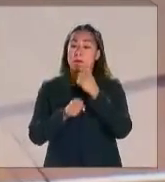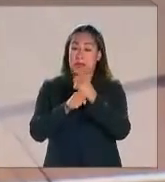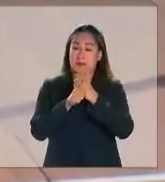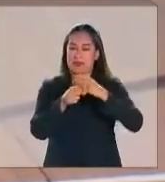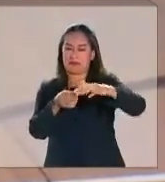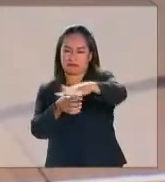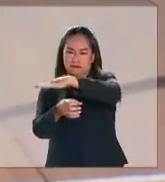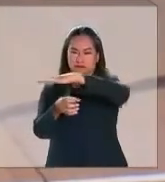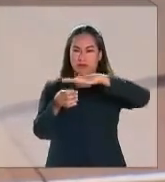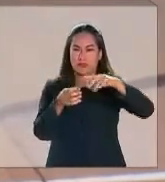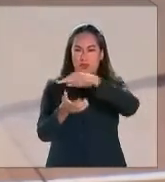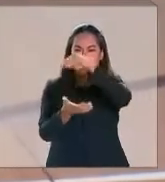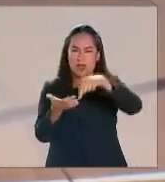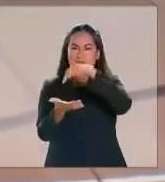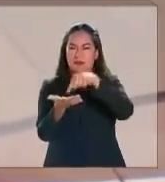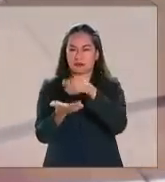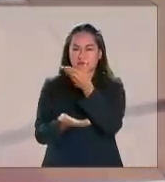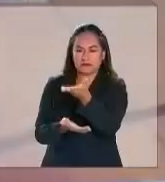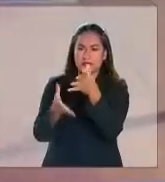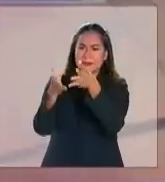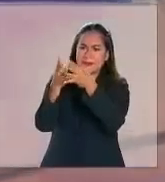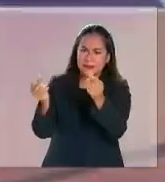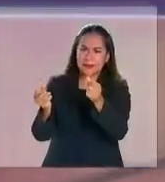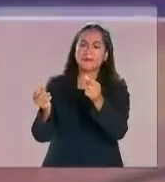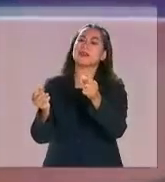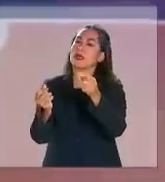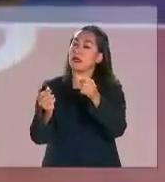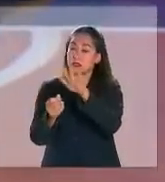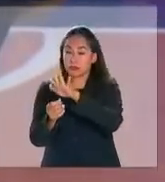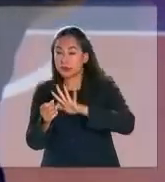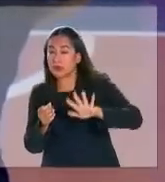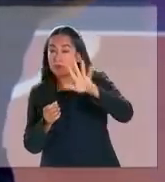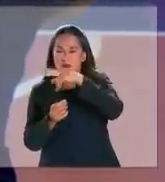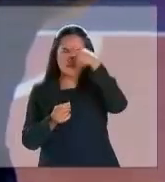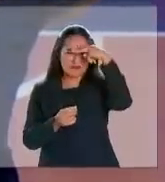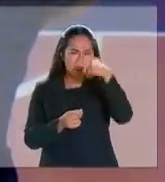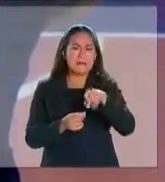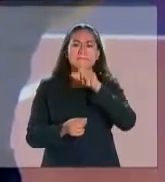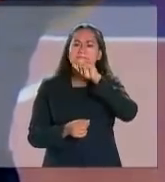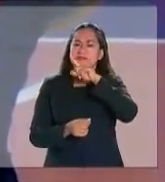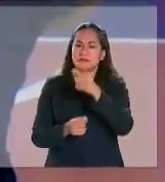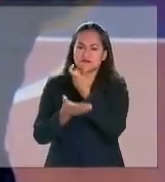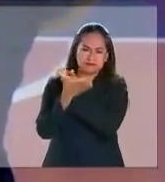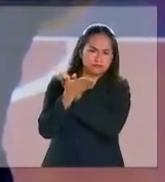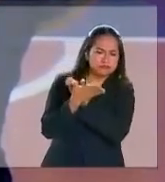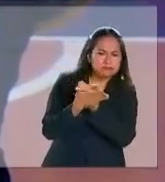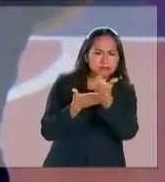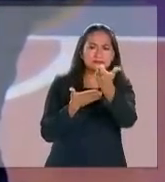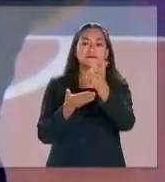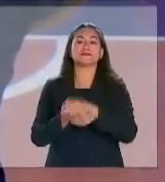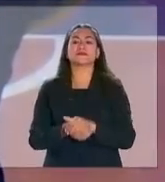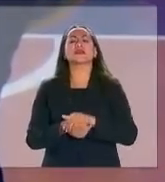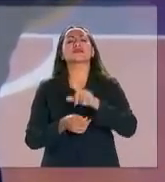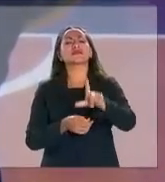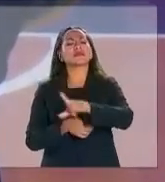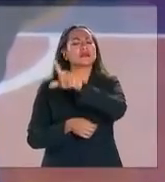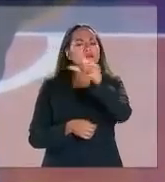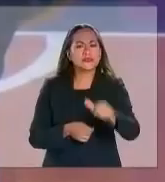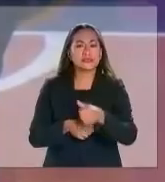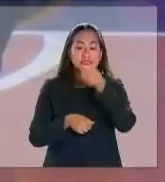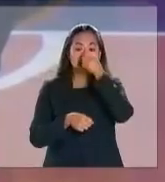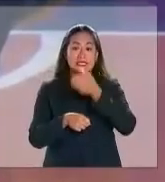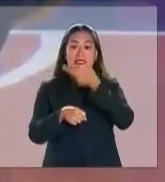una la del salario mínimo y me tocó ser el secretario de hacienda en dos ocasiones que más lo incremento hay que mejorar